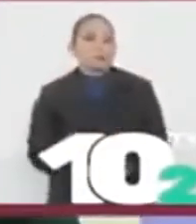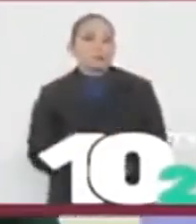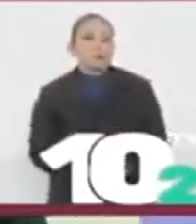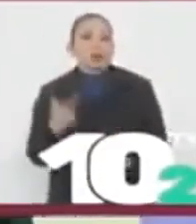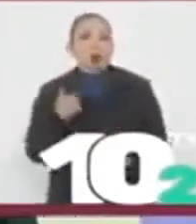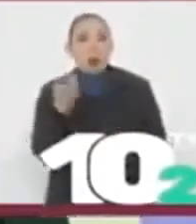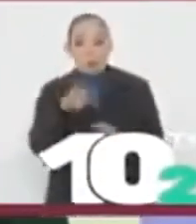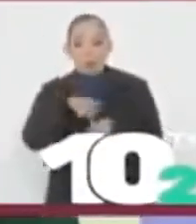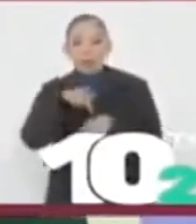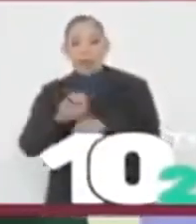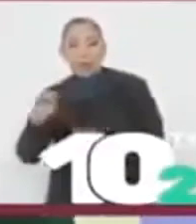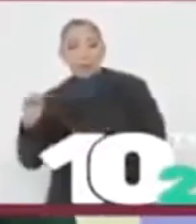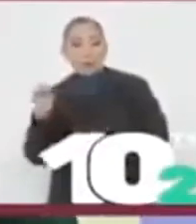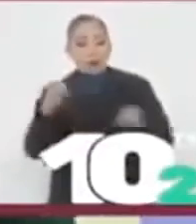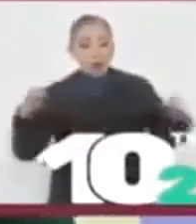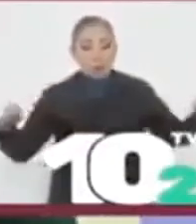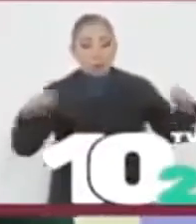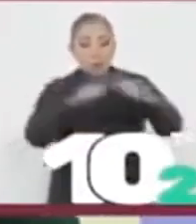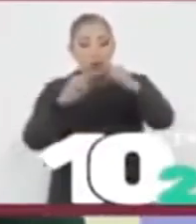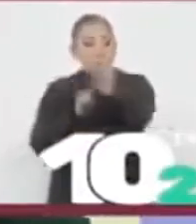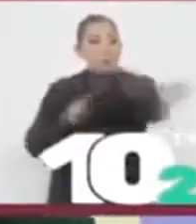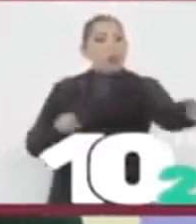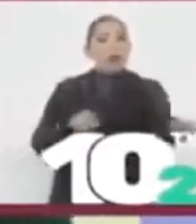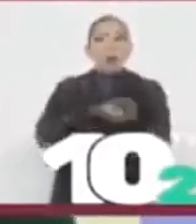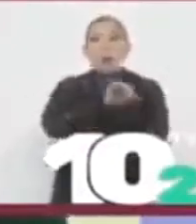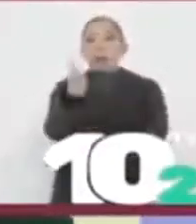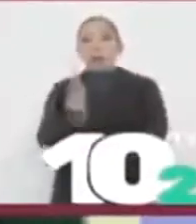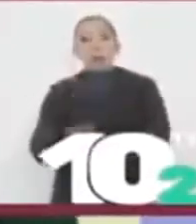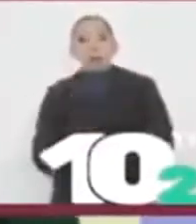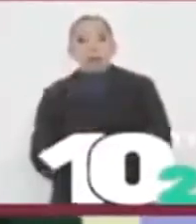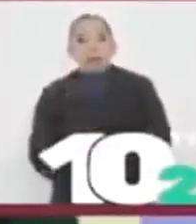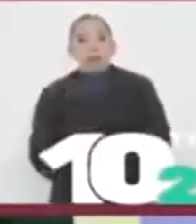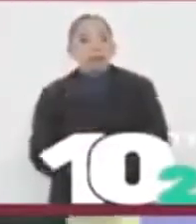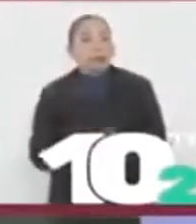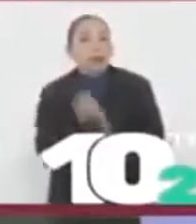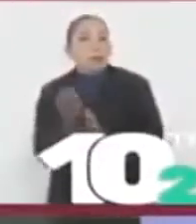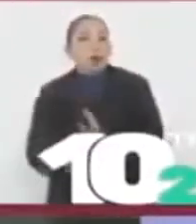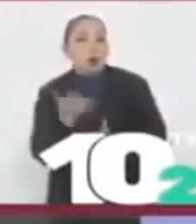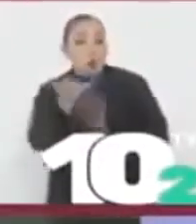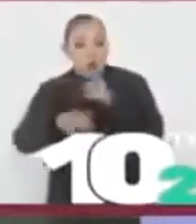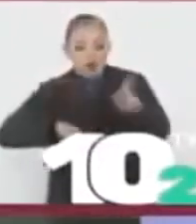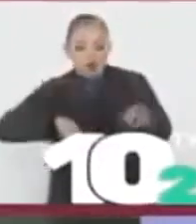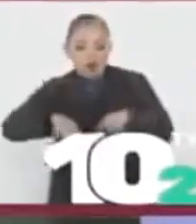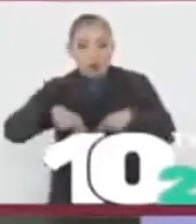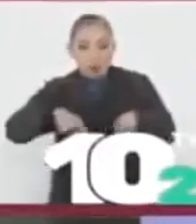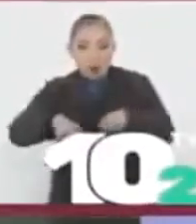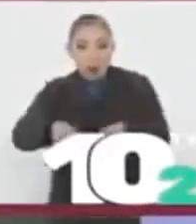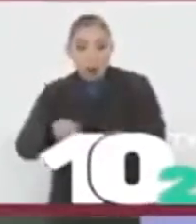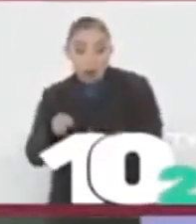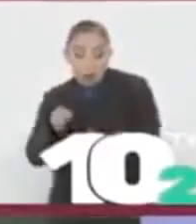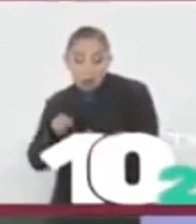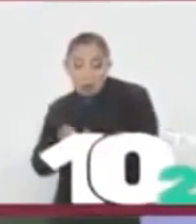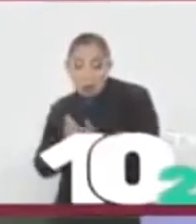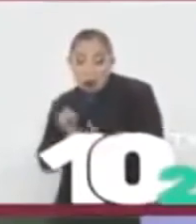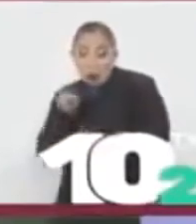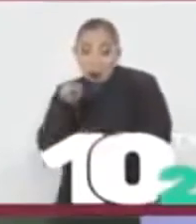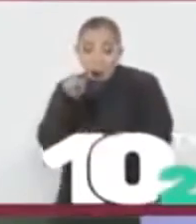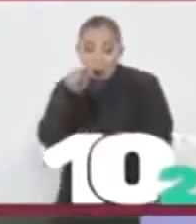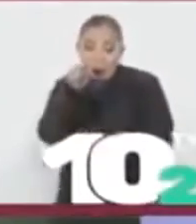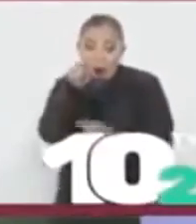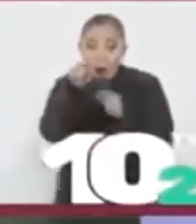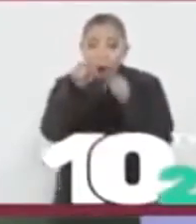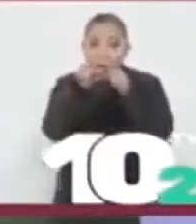Cuando echas una piedra y choca con otra, se va a cambiar de dirección. Por ejemplo, cuando juegas fútbol, tiras un